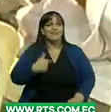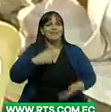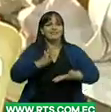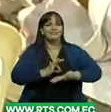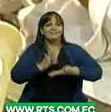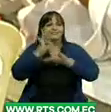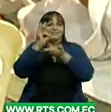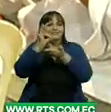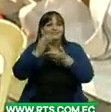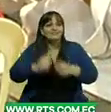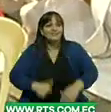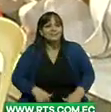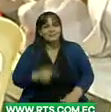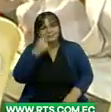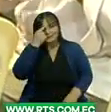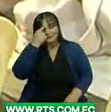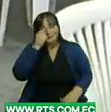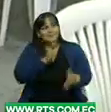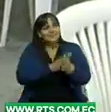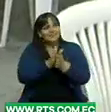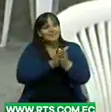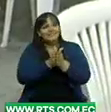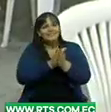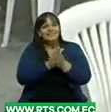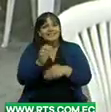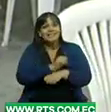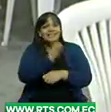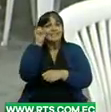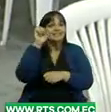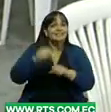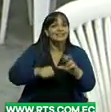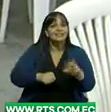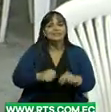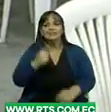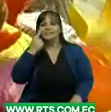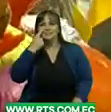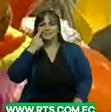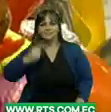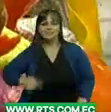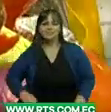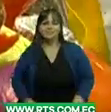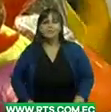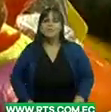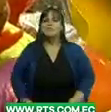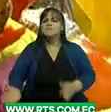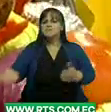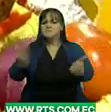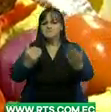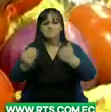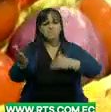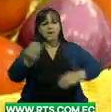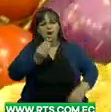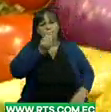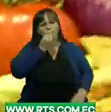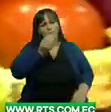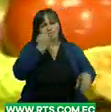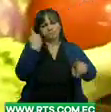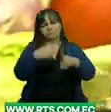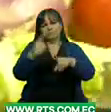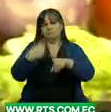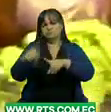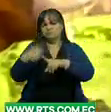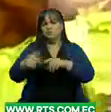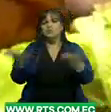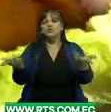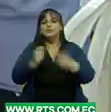aquí. El público asistente podrá disfrutar de diversas opciones para su paladar. El Centro de Convenciones